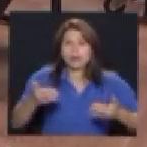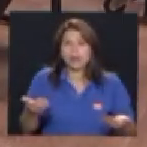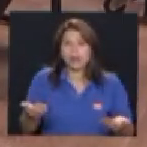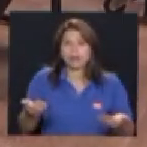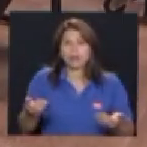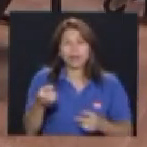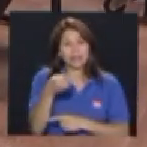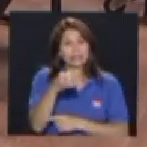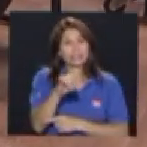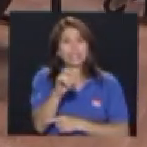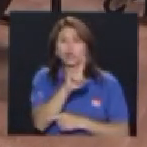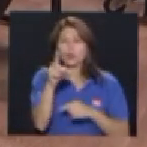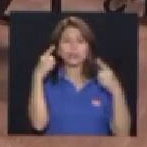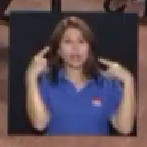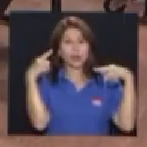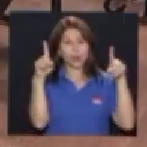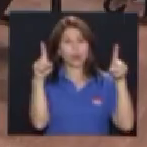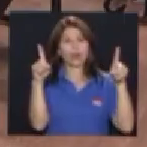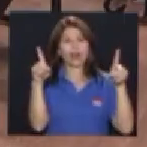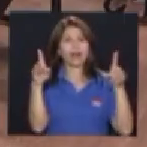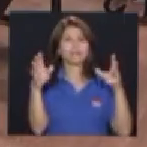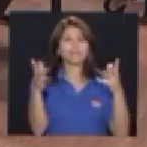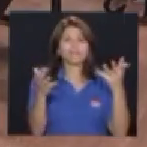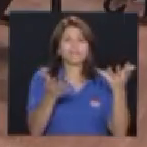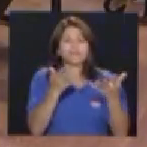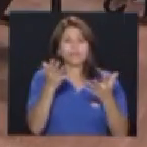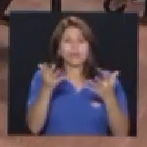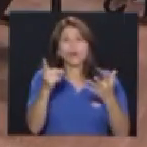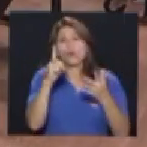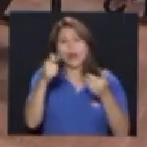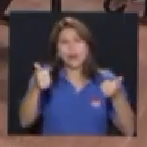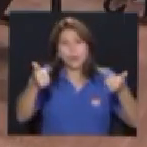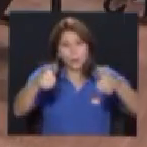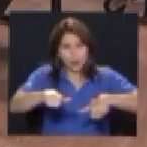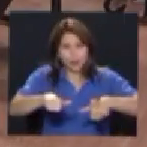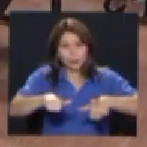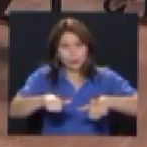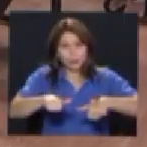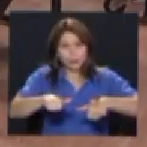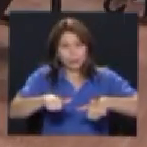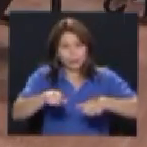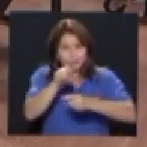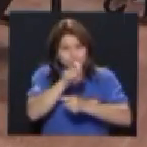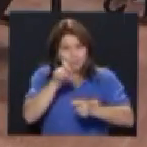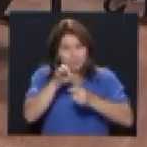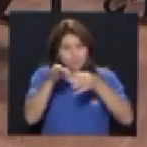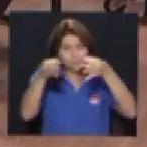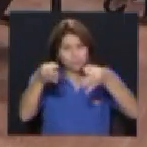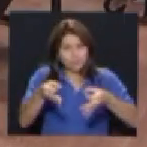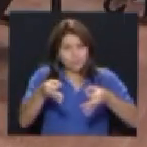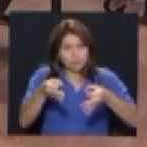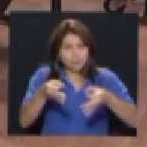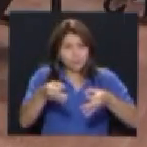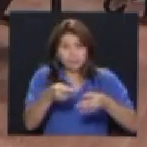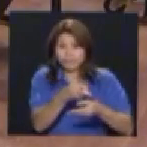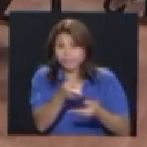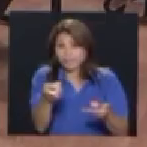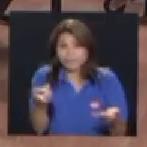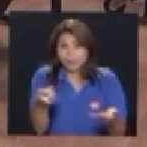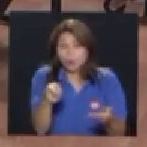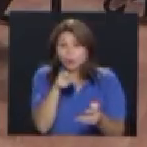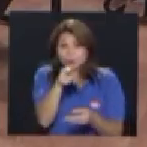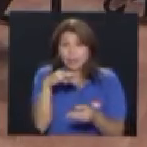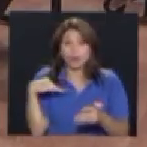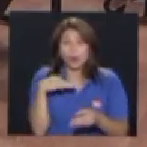mediante, qué sé yo, si no se logra acordar, perdón, mediante la precisión de términos, simplemente usted, como miembro